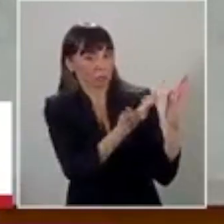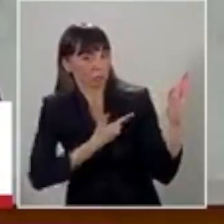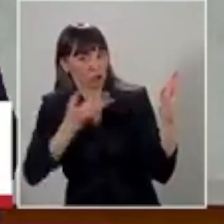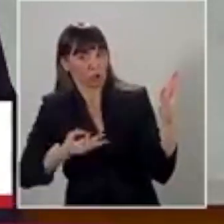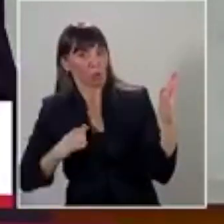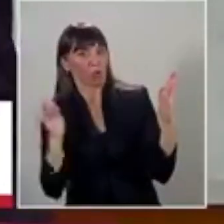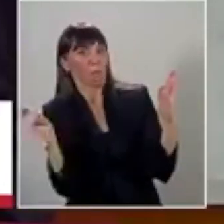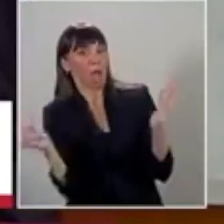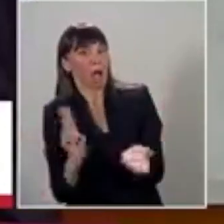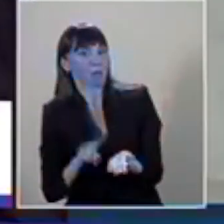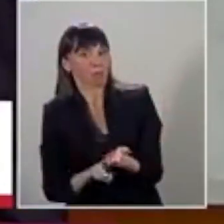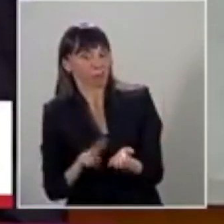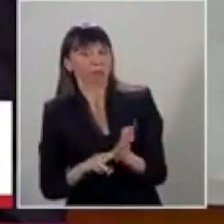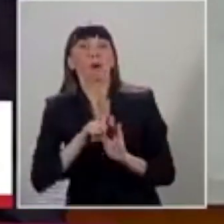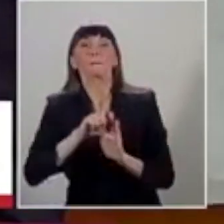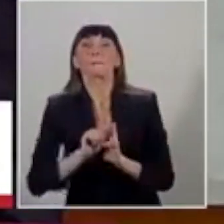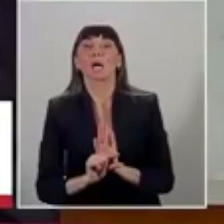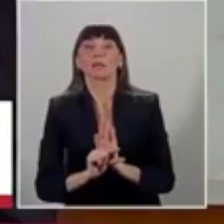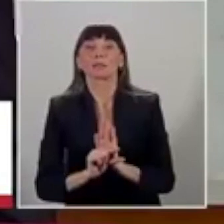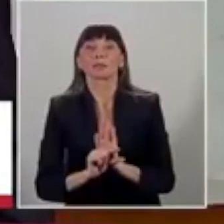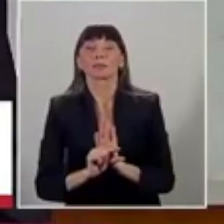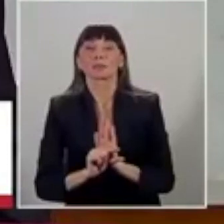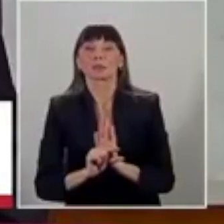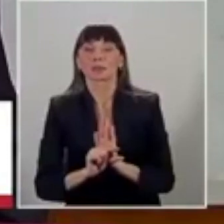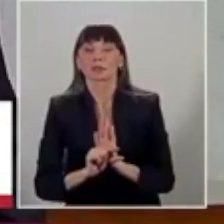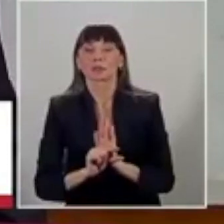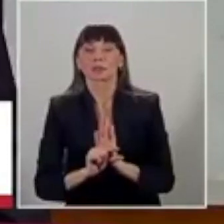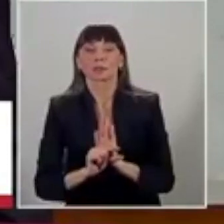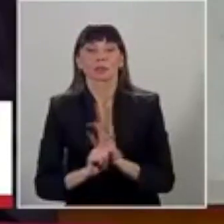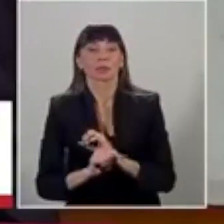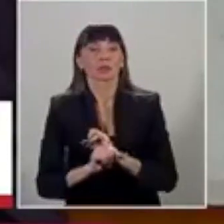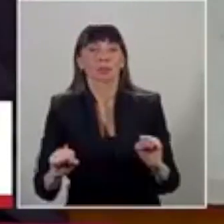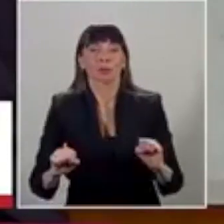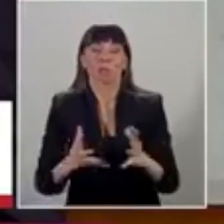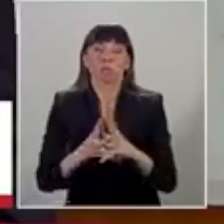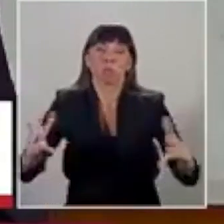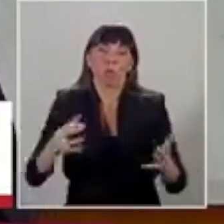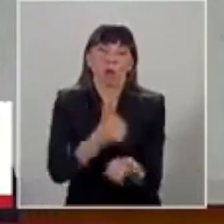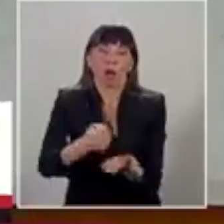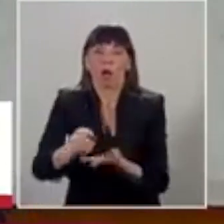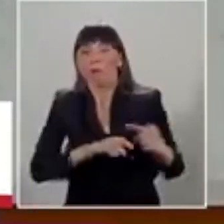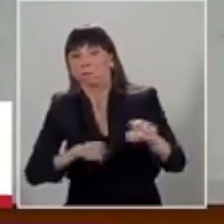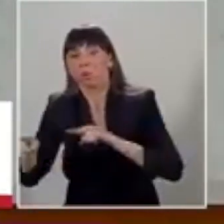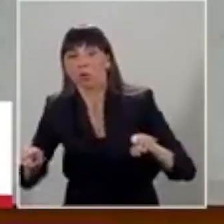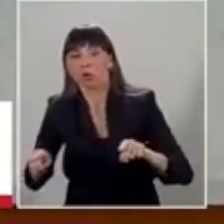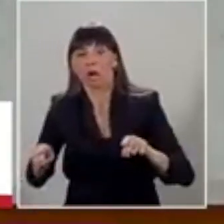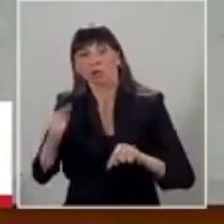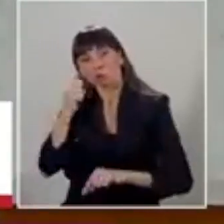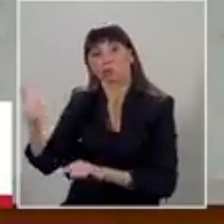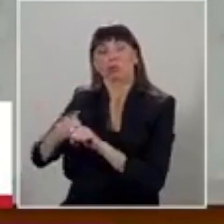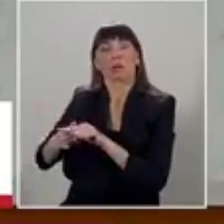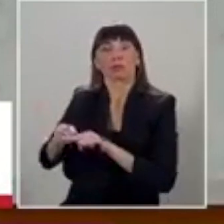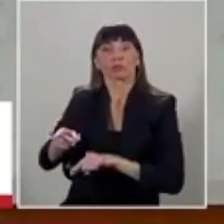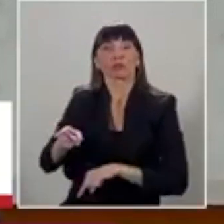los contribuyentes, reduciendo la inmensa e insostenible burocracia y arbitrariedad que